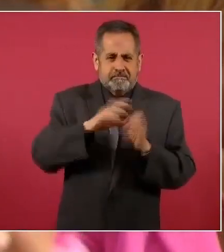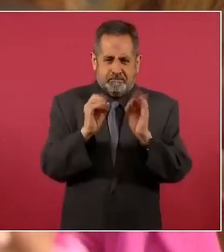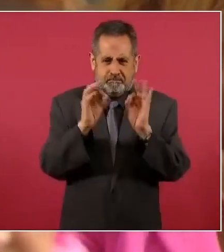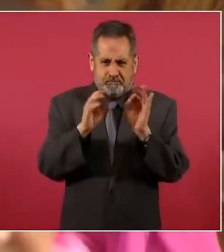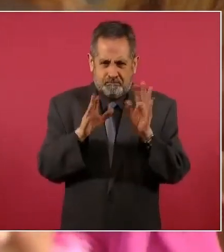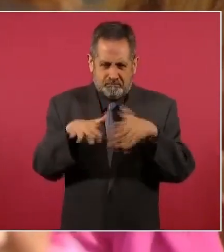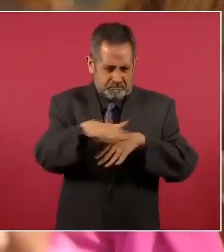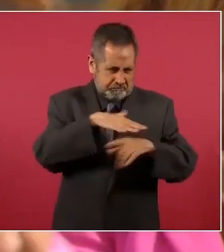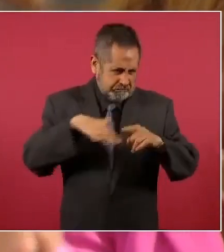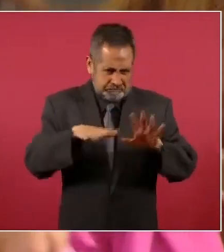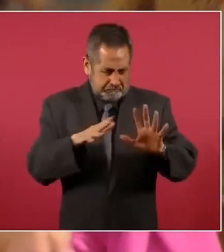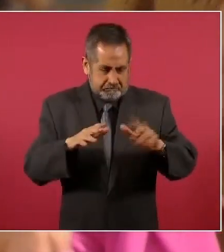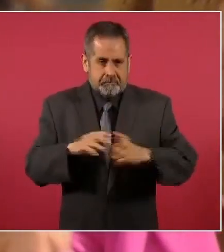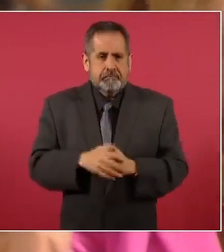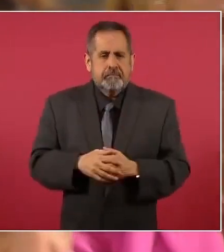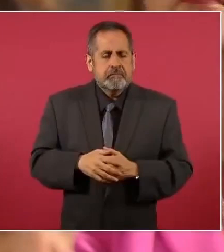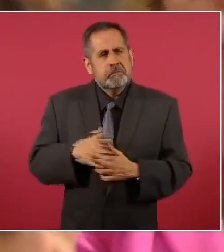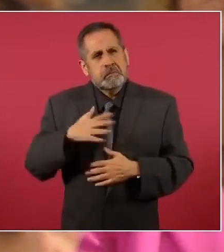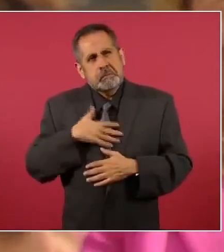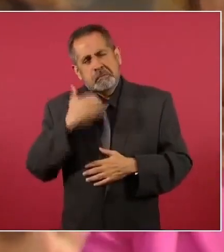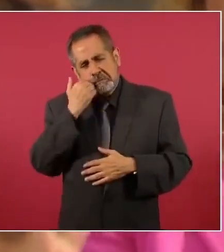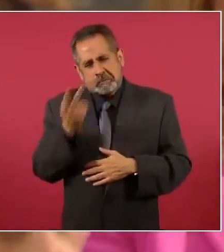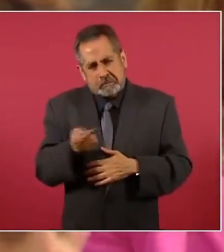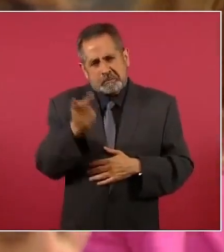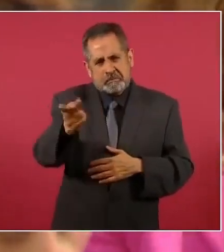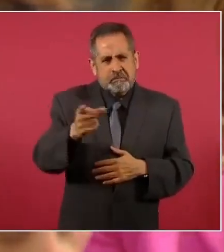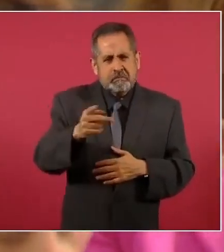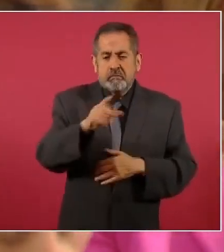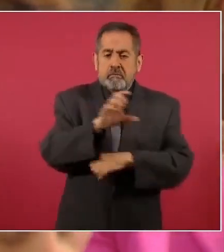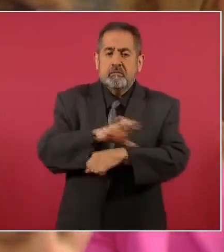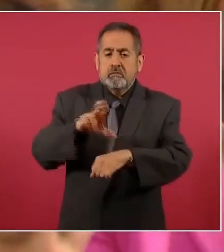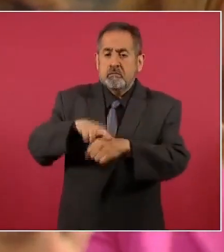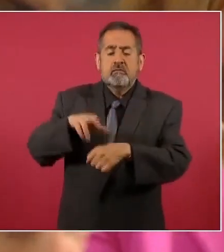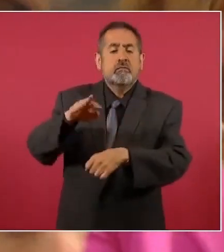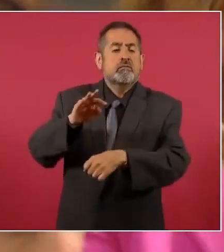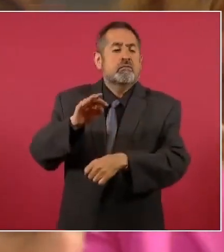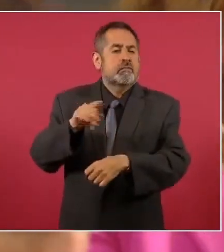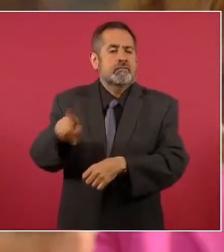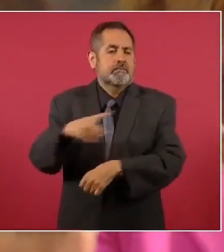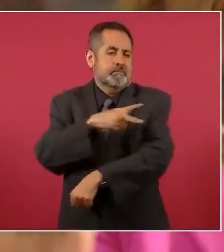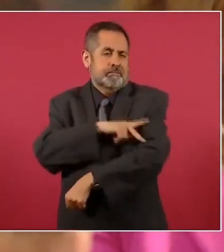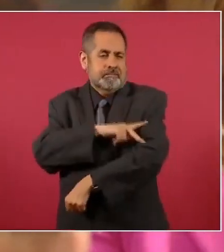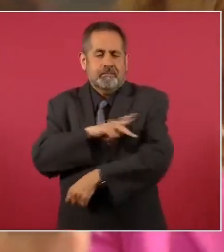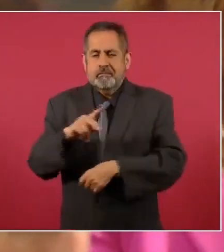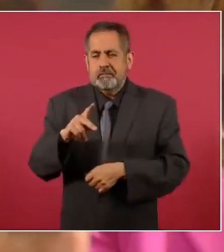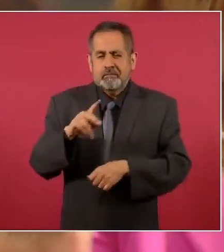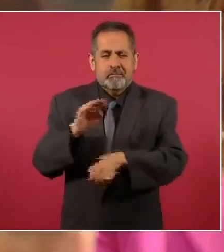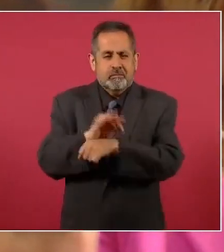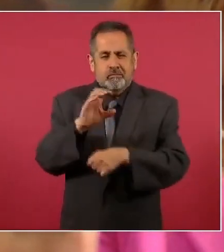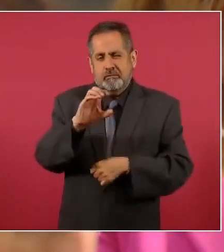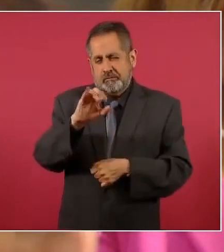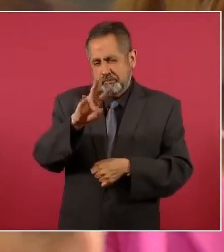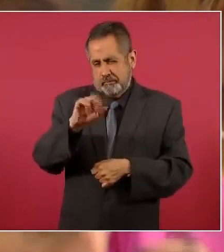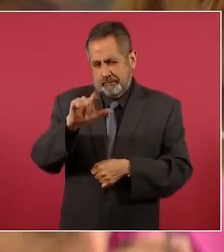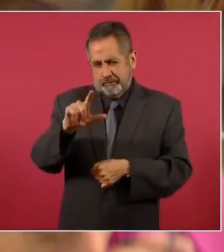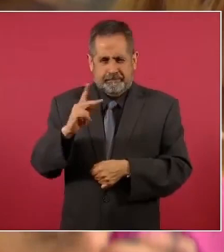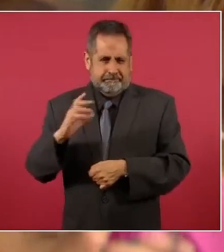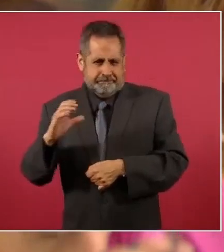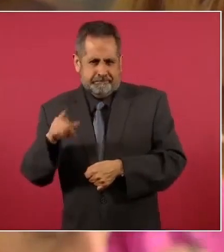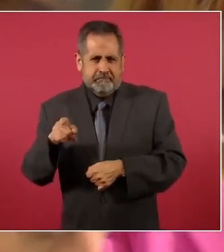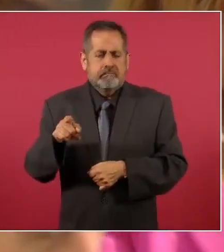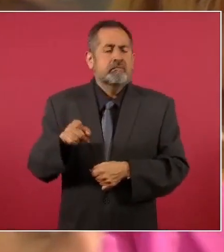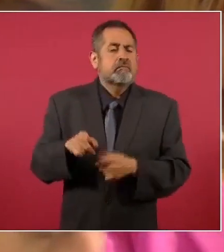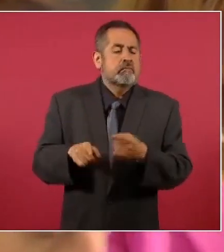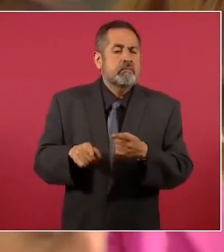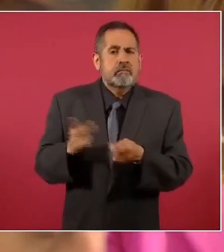Curiosamente, tenía ganas de preguntarle a la Coordinadora de Protección Civil, a Laura, sobre ese tema. En